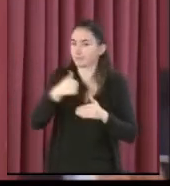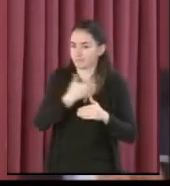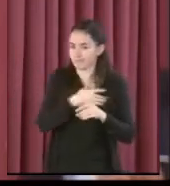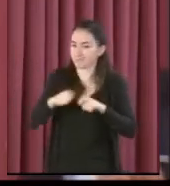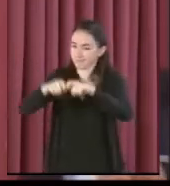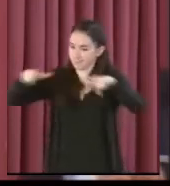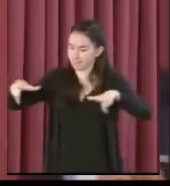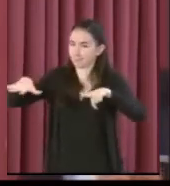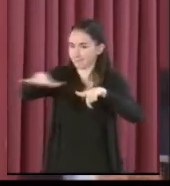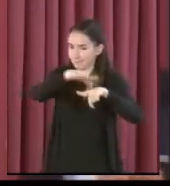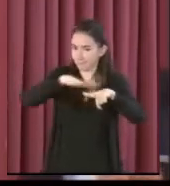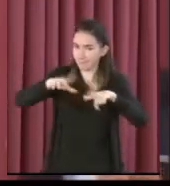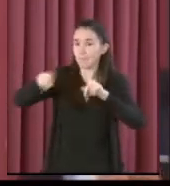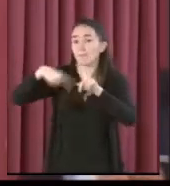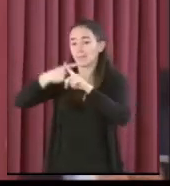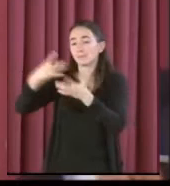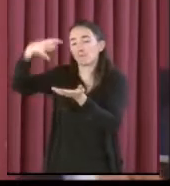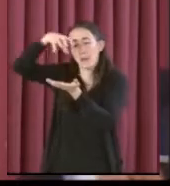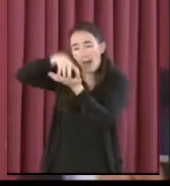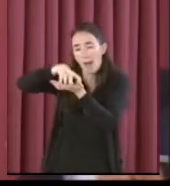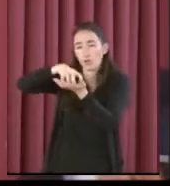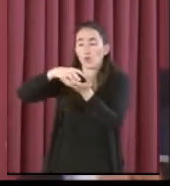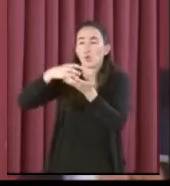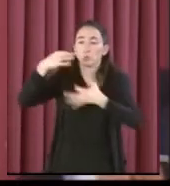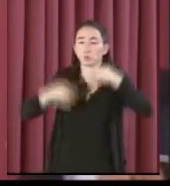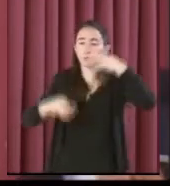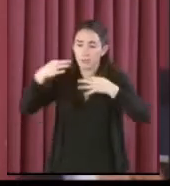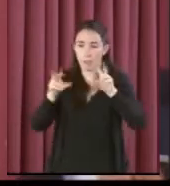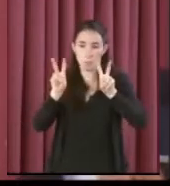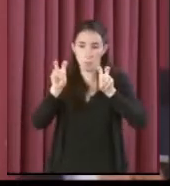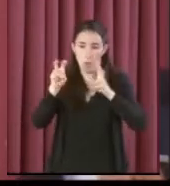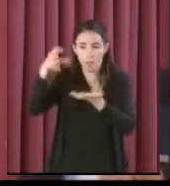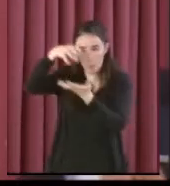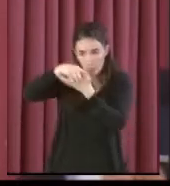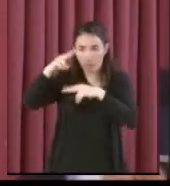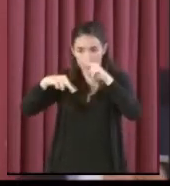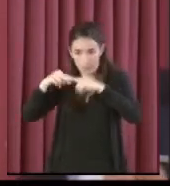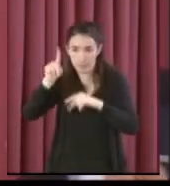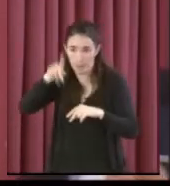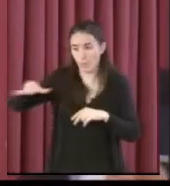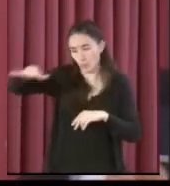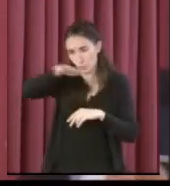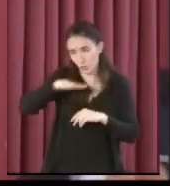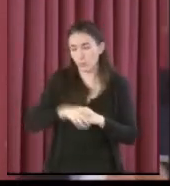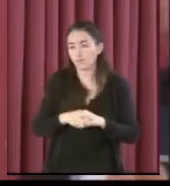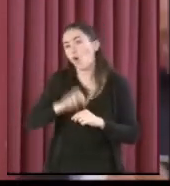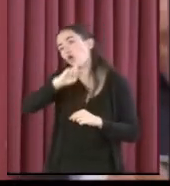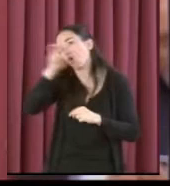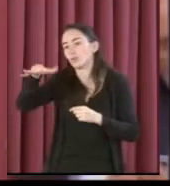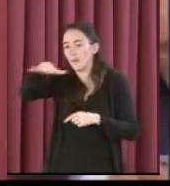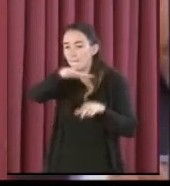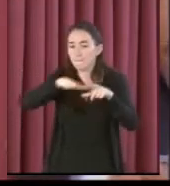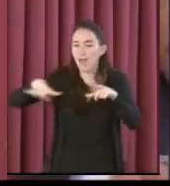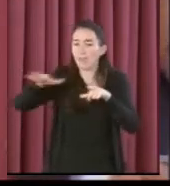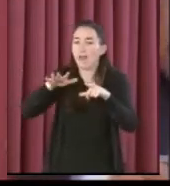la construcción del Palacio de Justicia. O la reforma de otras de singular interés para los logroñeses, como son la Plaza de la